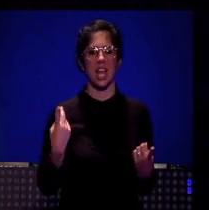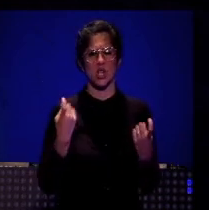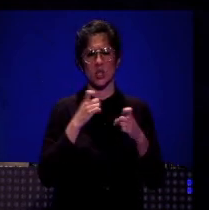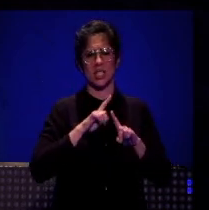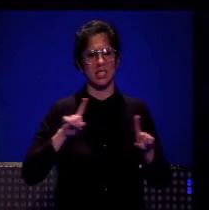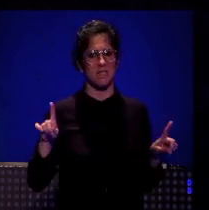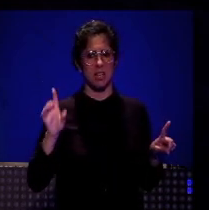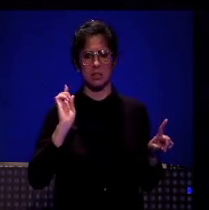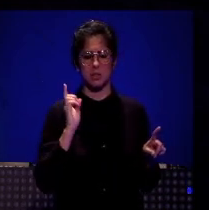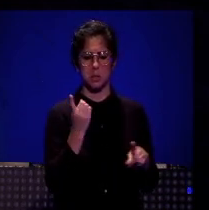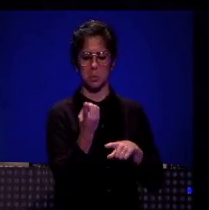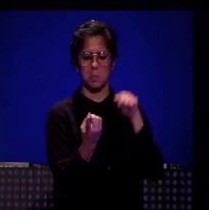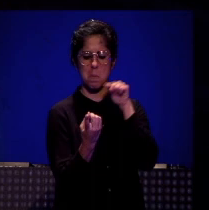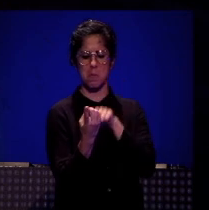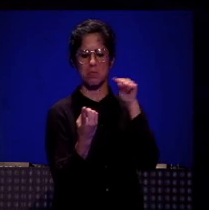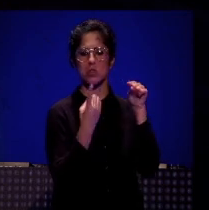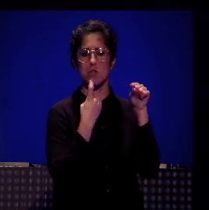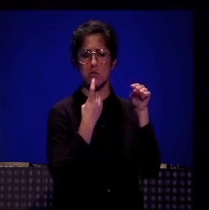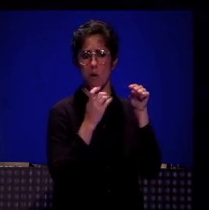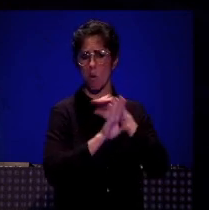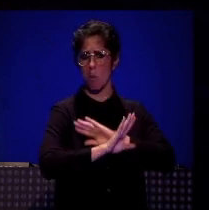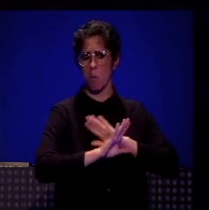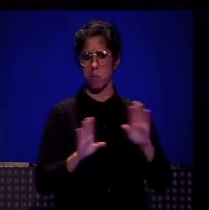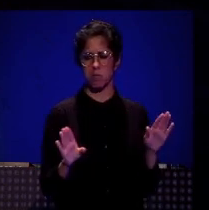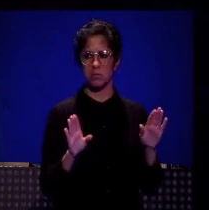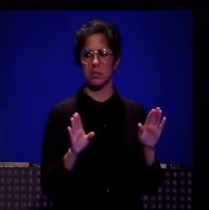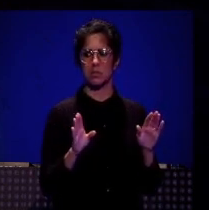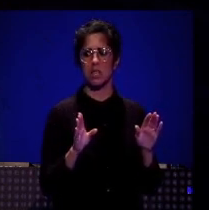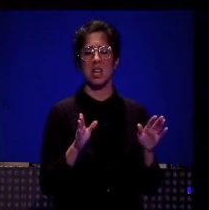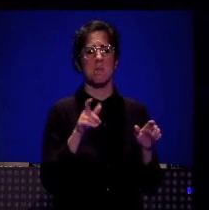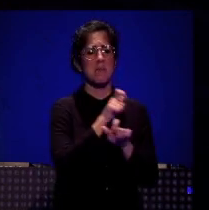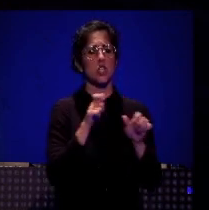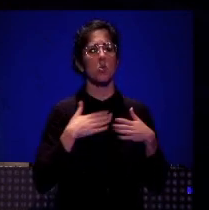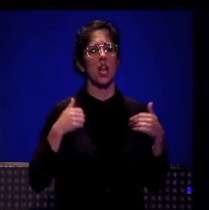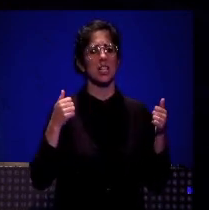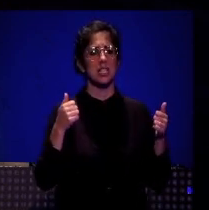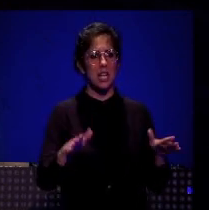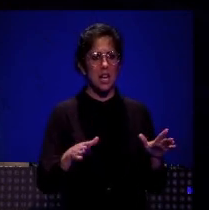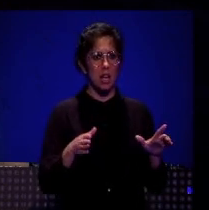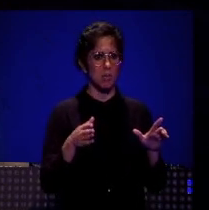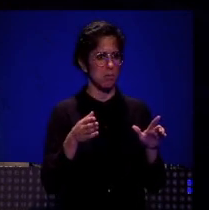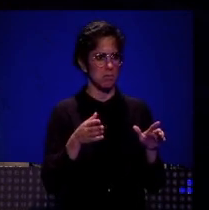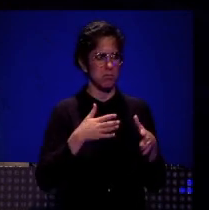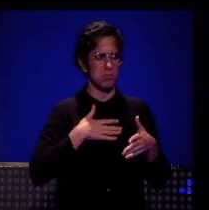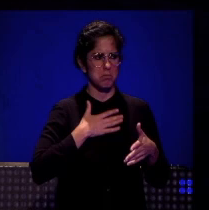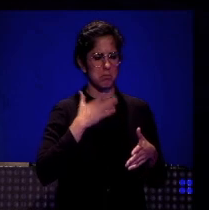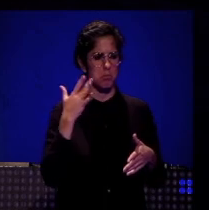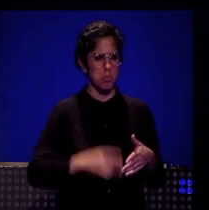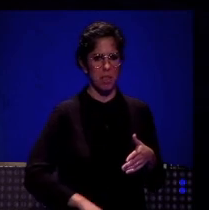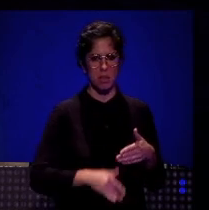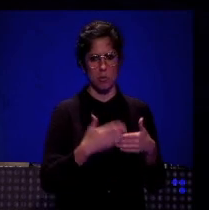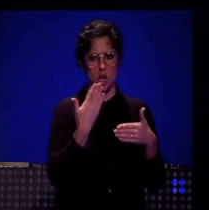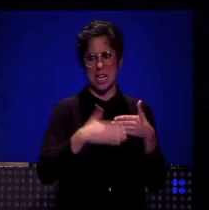botón de grabar el botón rojo y listo cualquiera puede emitir no hay límite es que no hay barrera desde cualquier lugar como como os digo